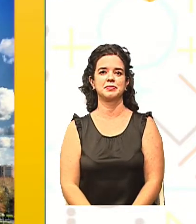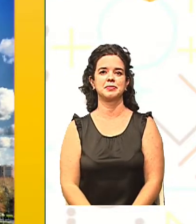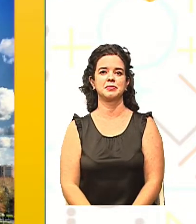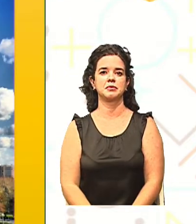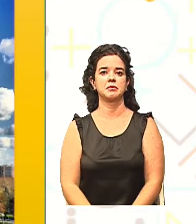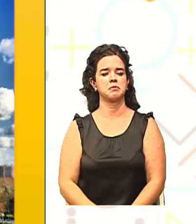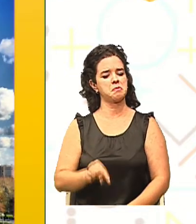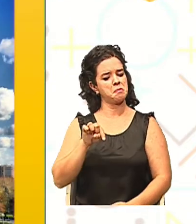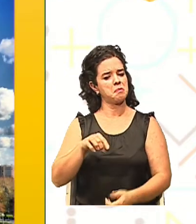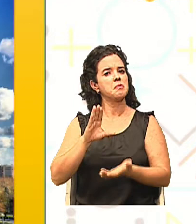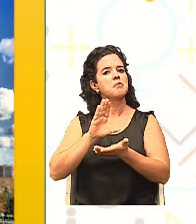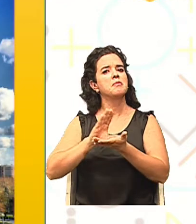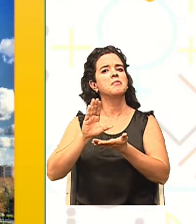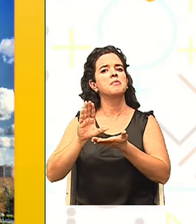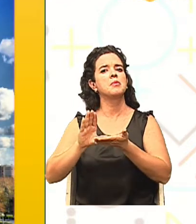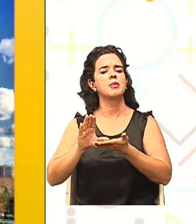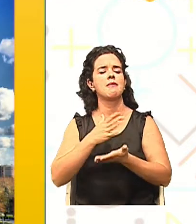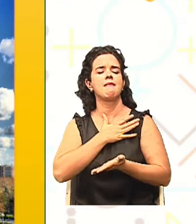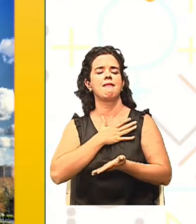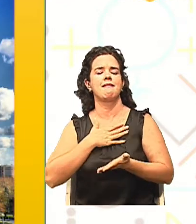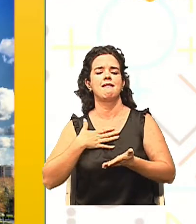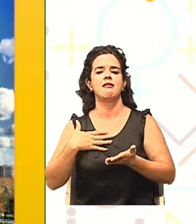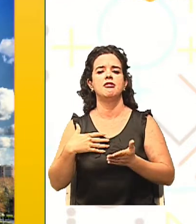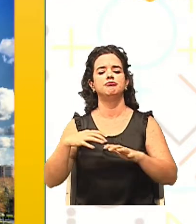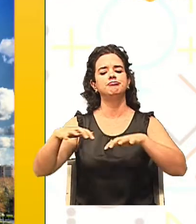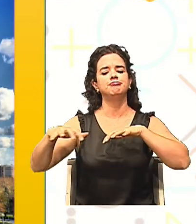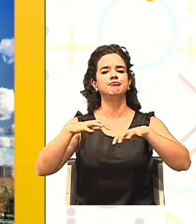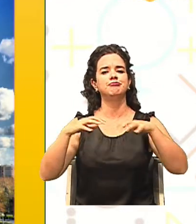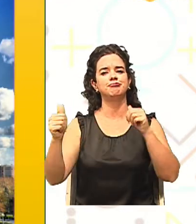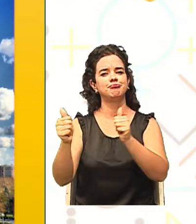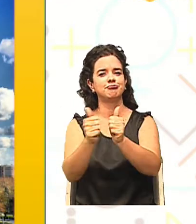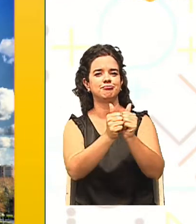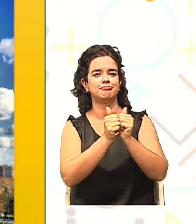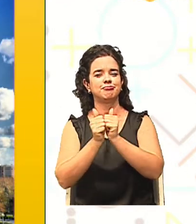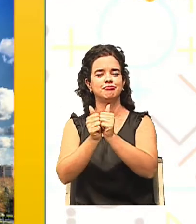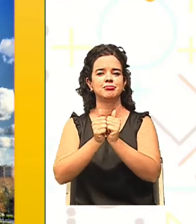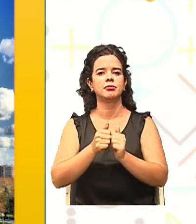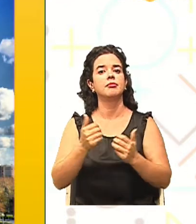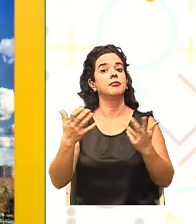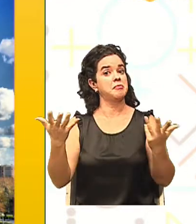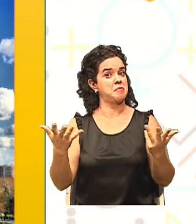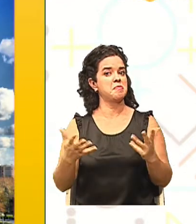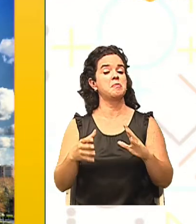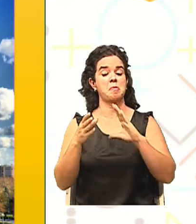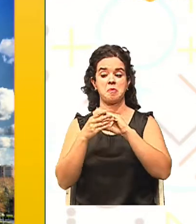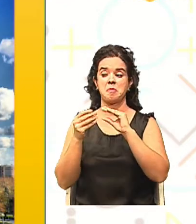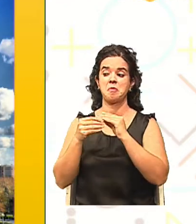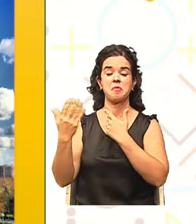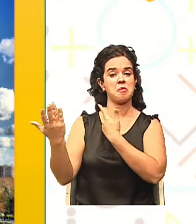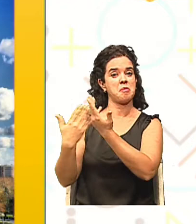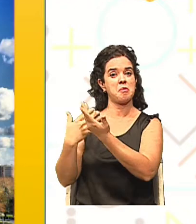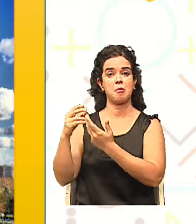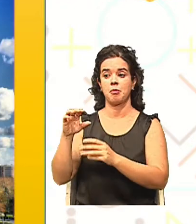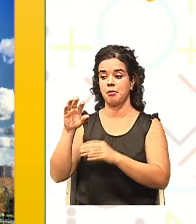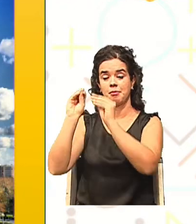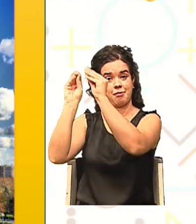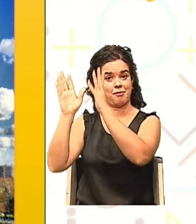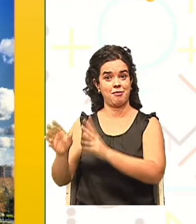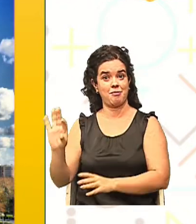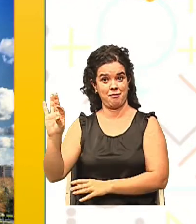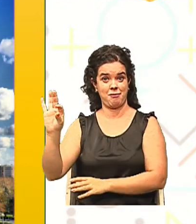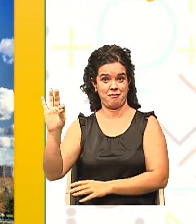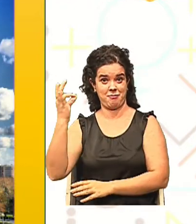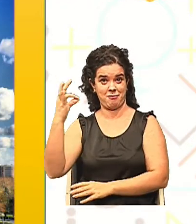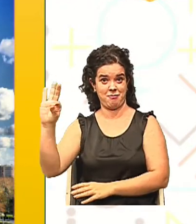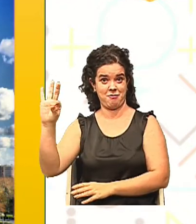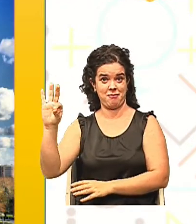En mi colegio nos encanta hacer actividades juntos. Por eso, hablando con la profesora de francés,